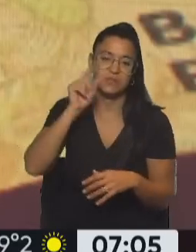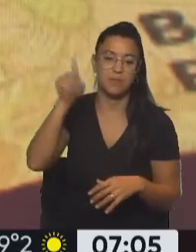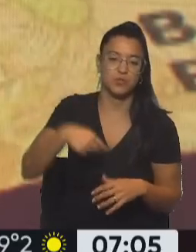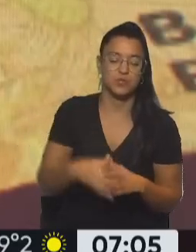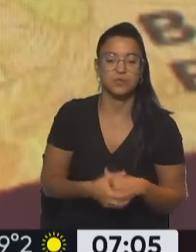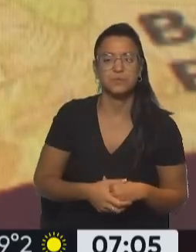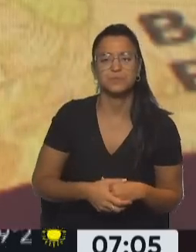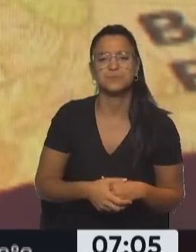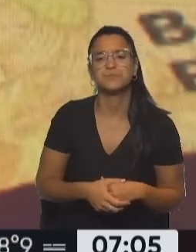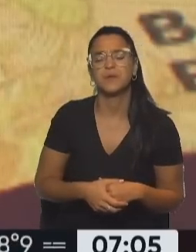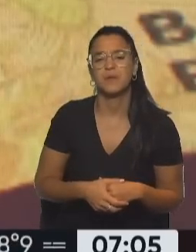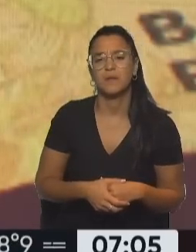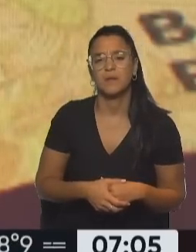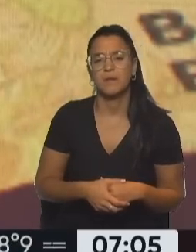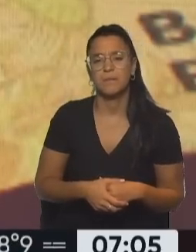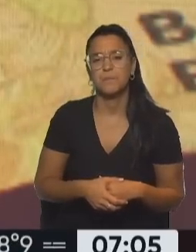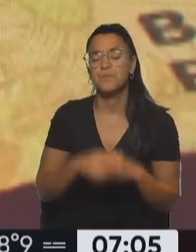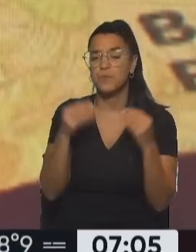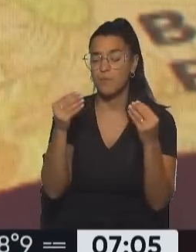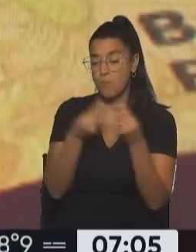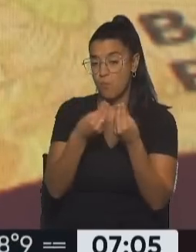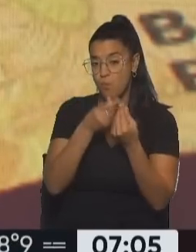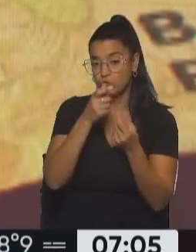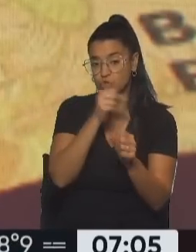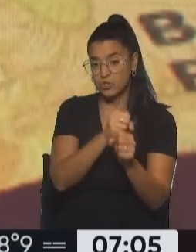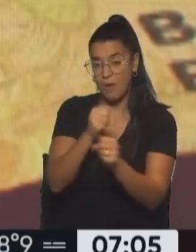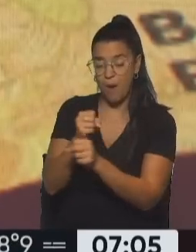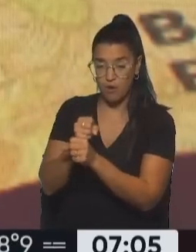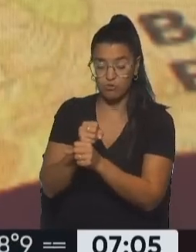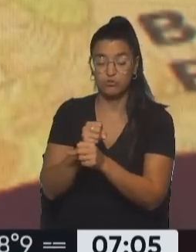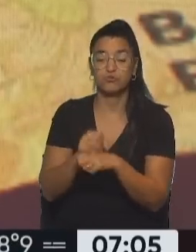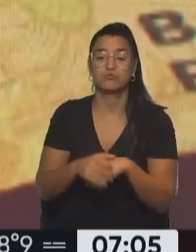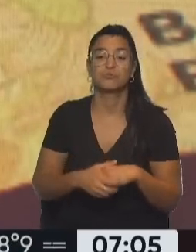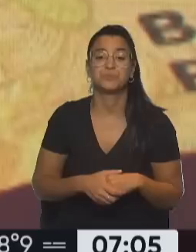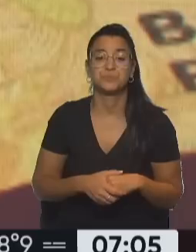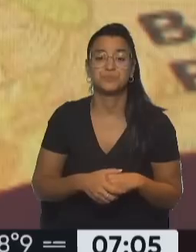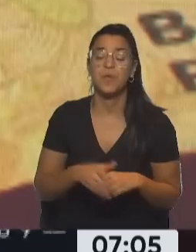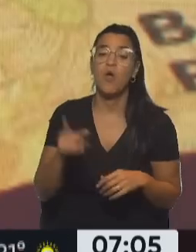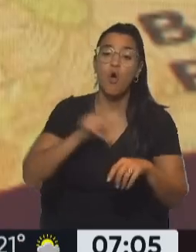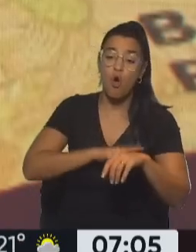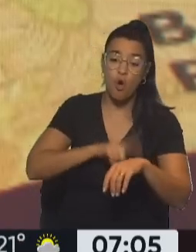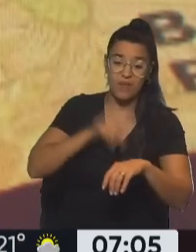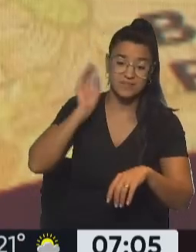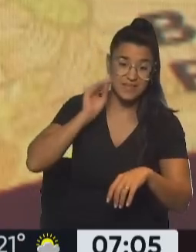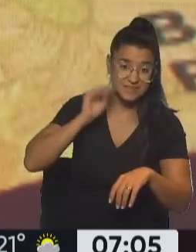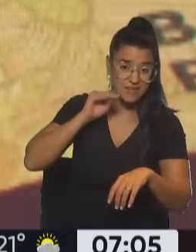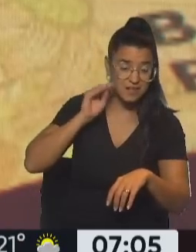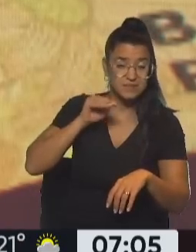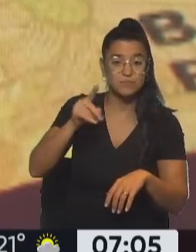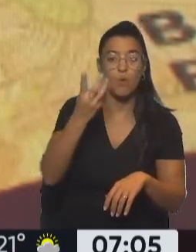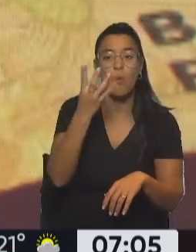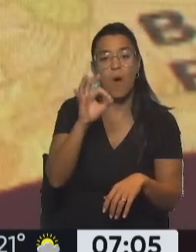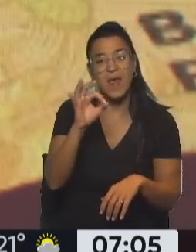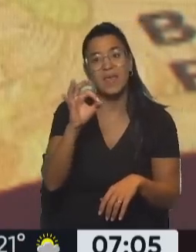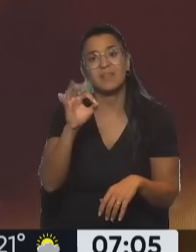que en muchos trabajos, en muchos empleos, las horas extras representan el 40